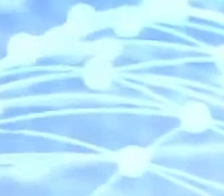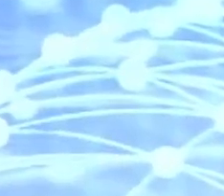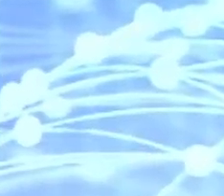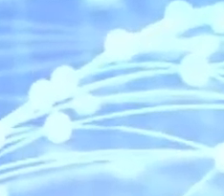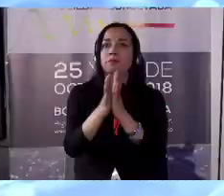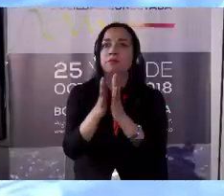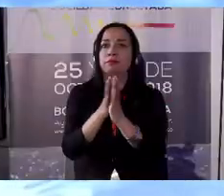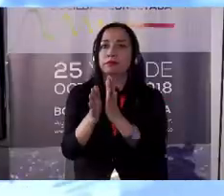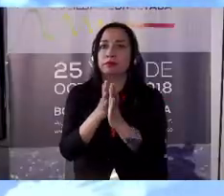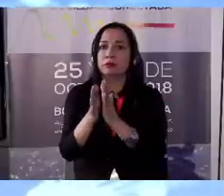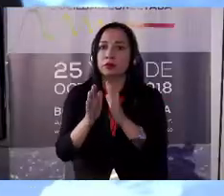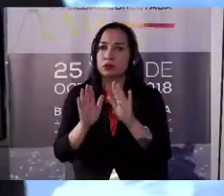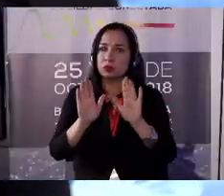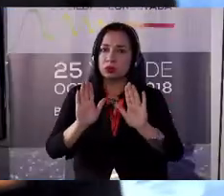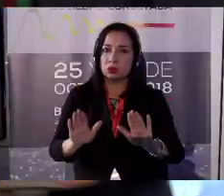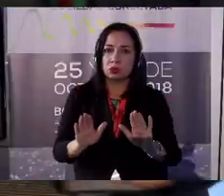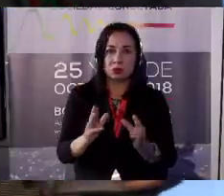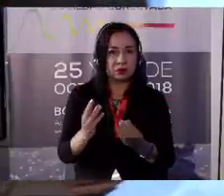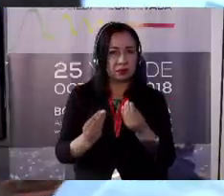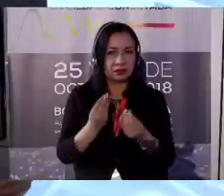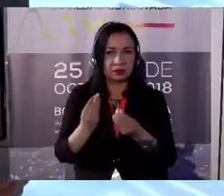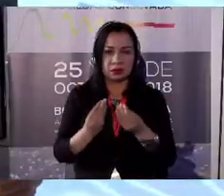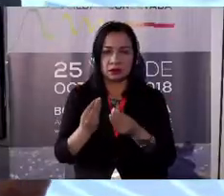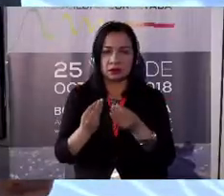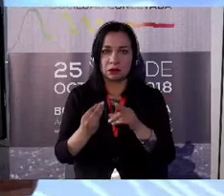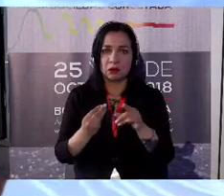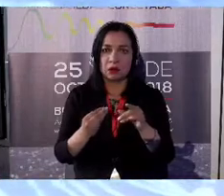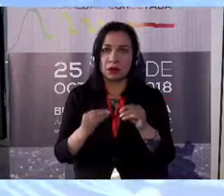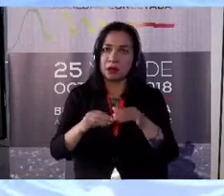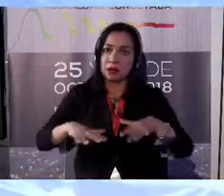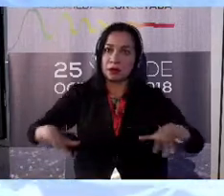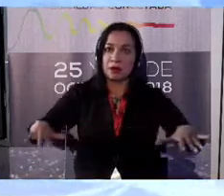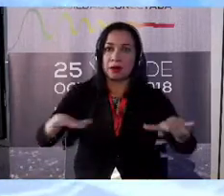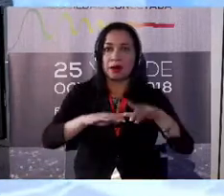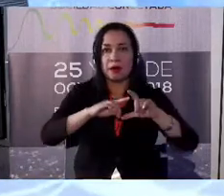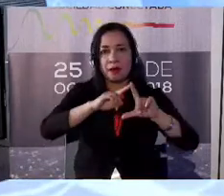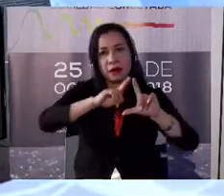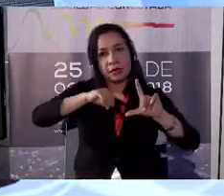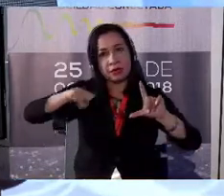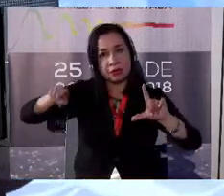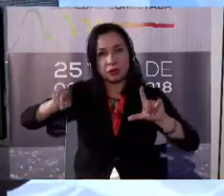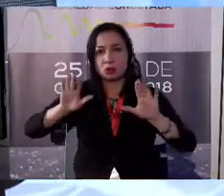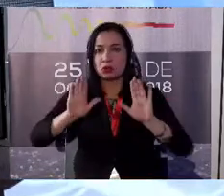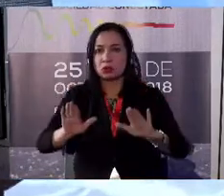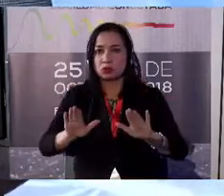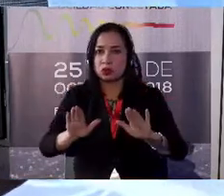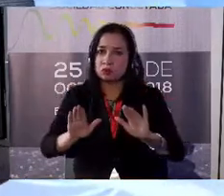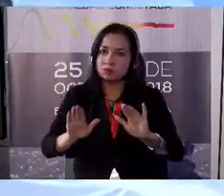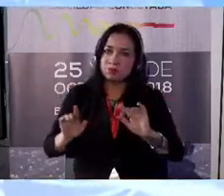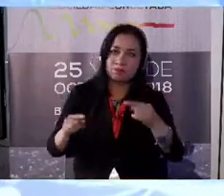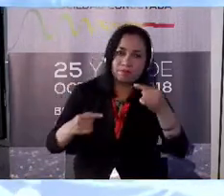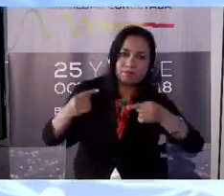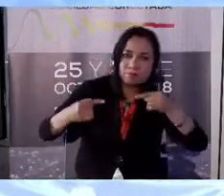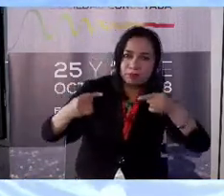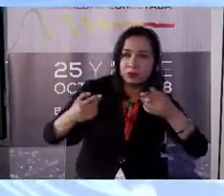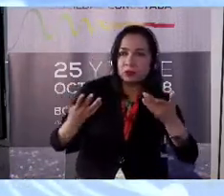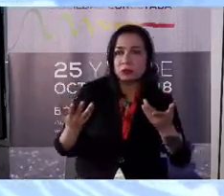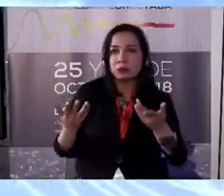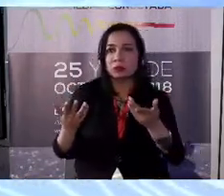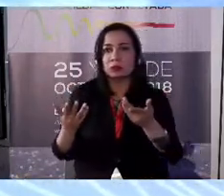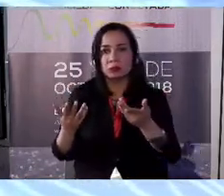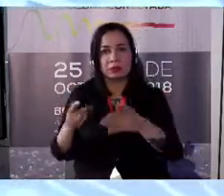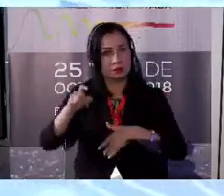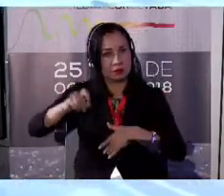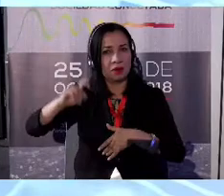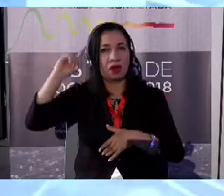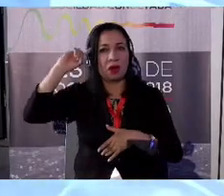que se vuelven tan sensibles, especialmente para los operadores, y tan necesarias para los gobiernos, como se ha visto en los